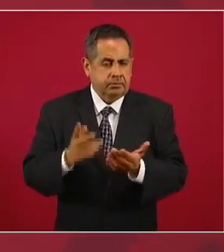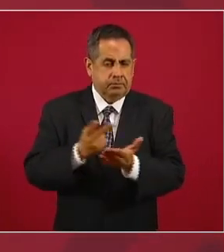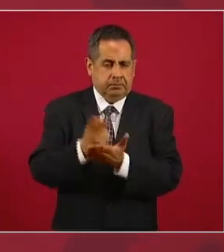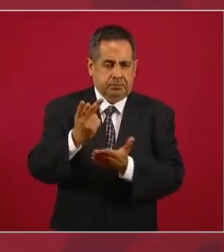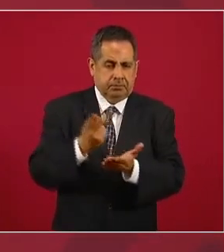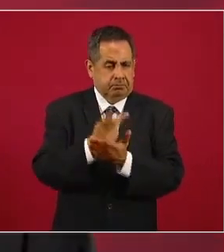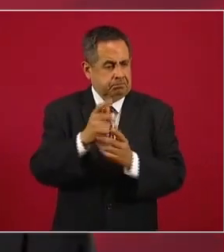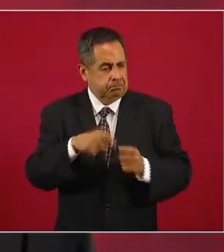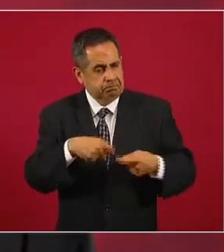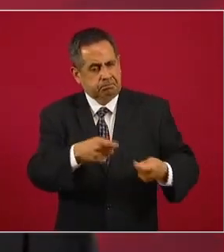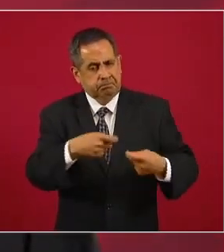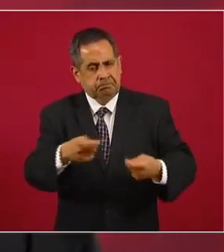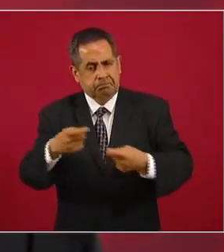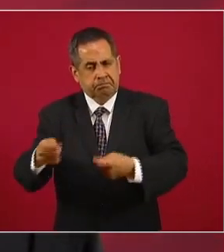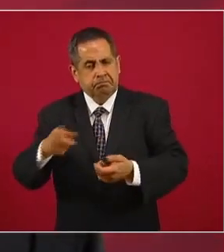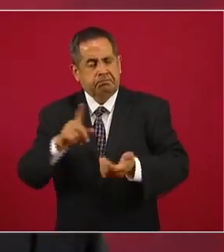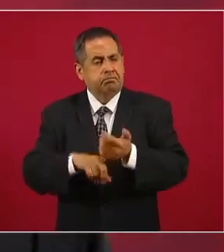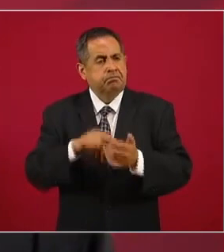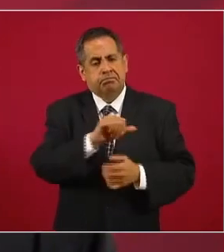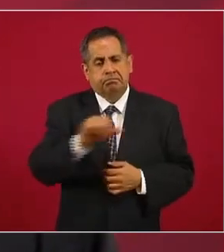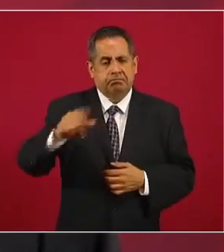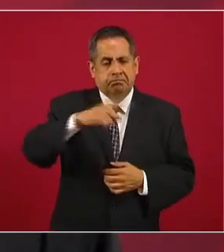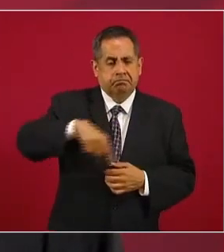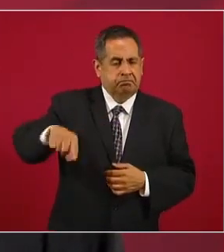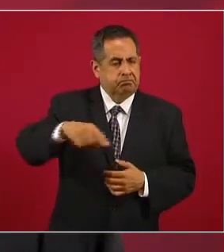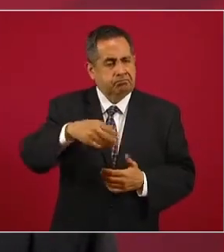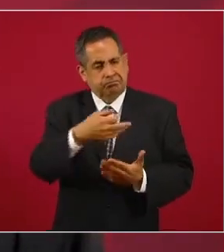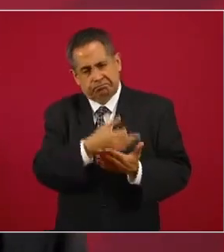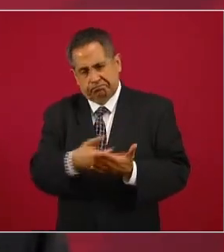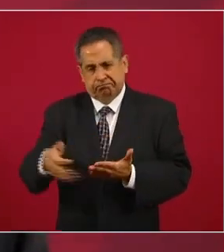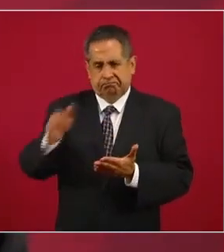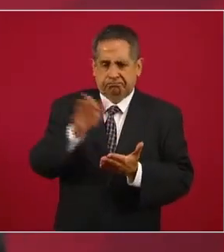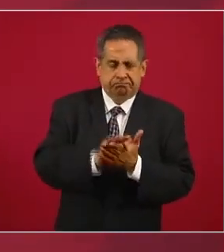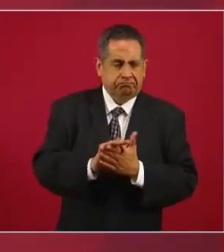premios a los héroes